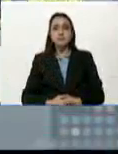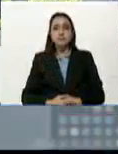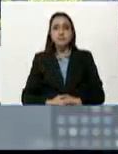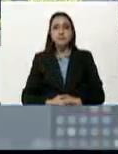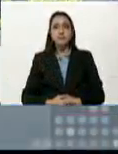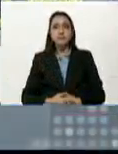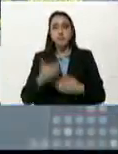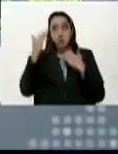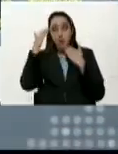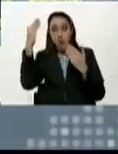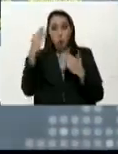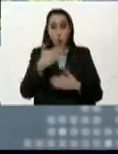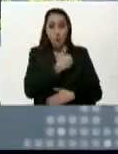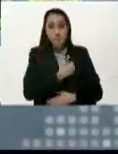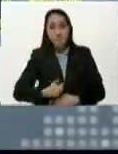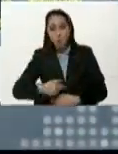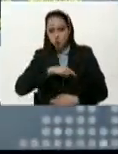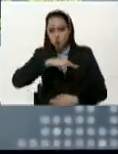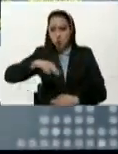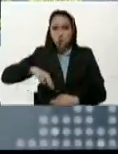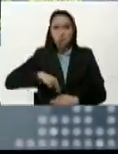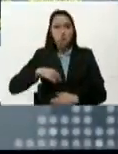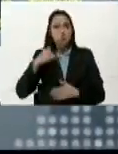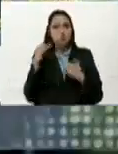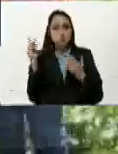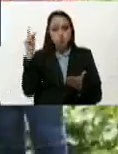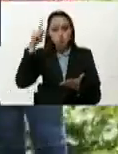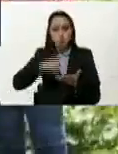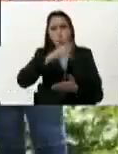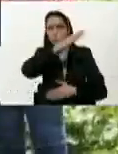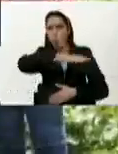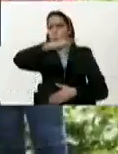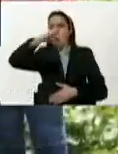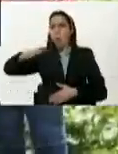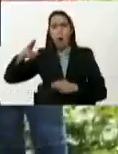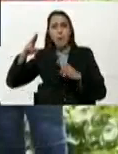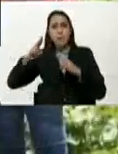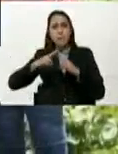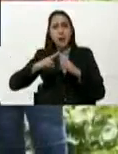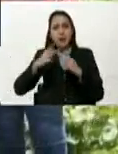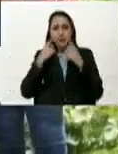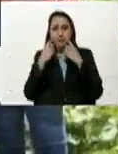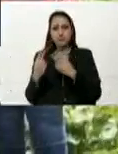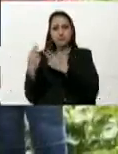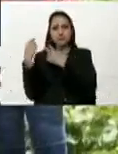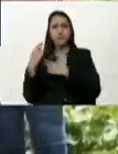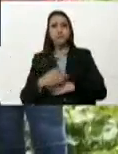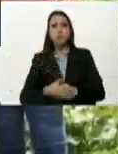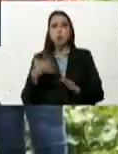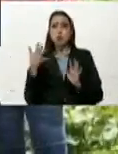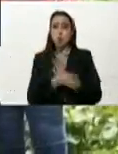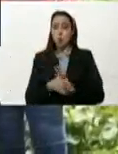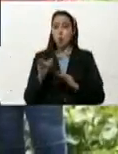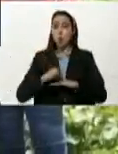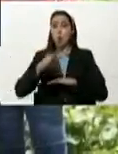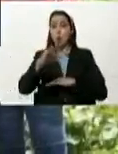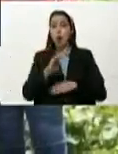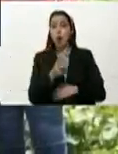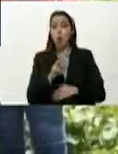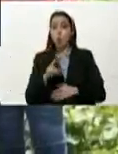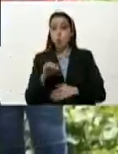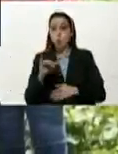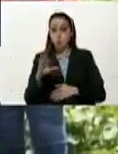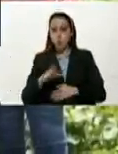saludo presidente nos encontramos en las altas montañas del estado táchira específicamente en el municipio jáuregui municipio